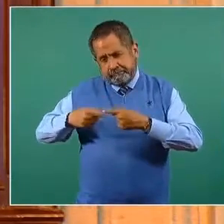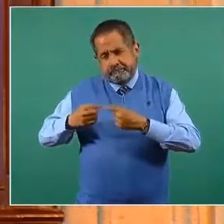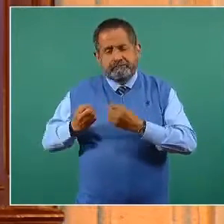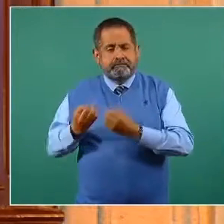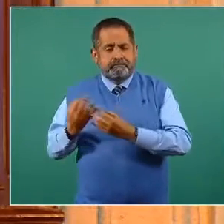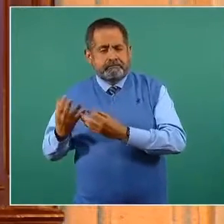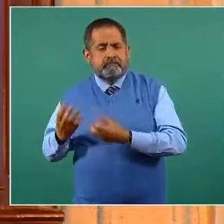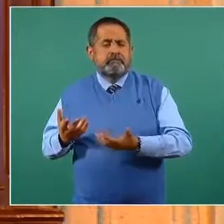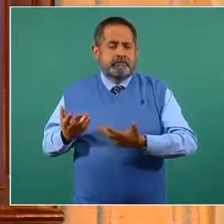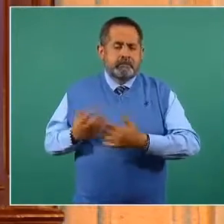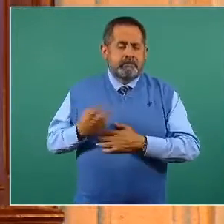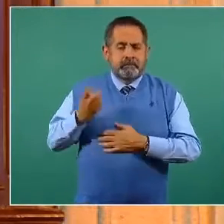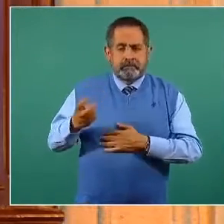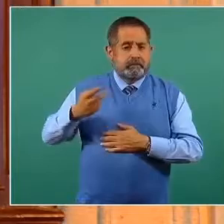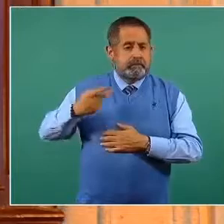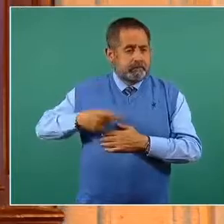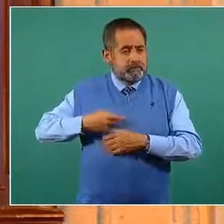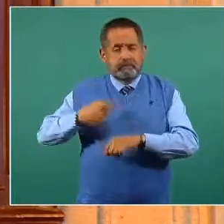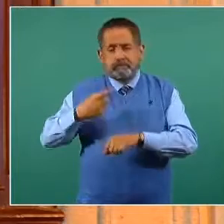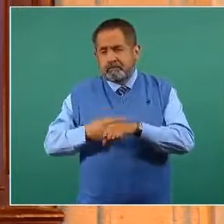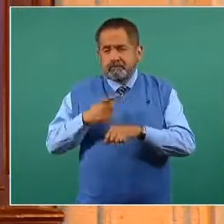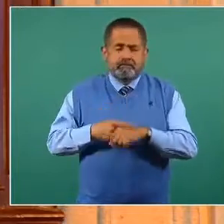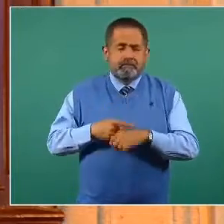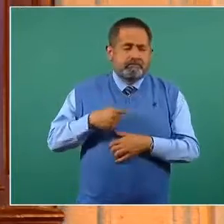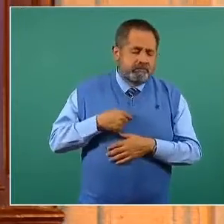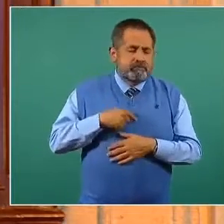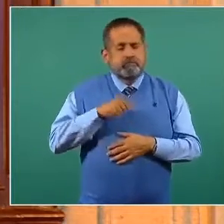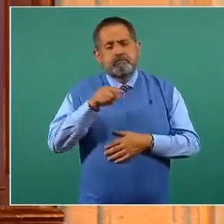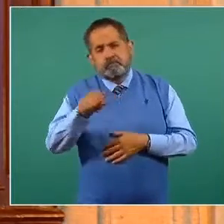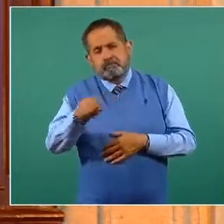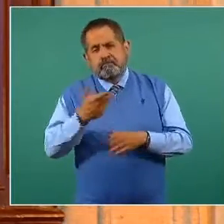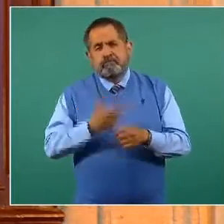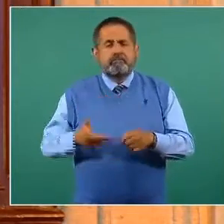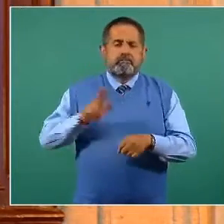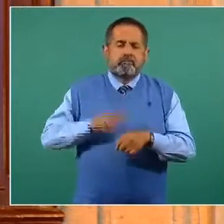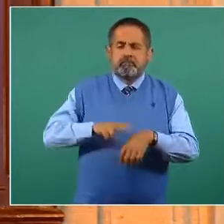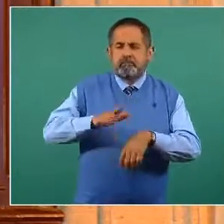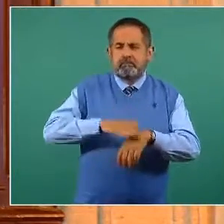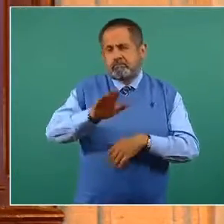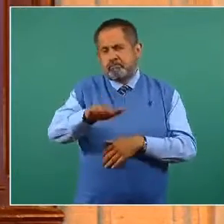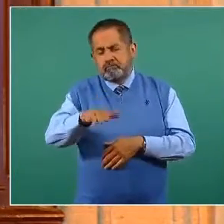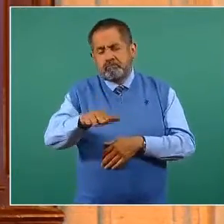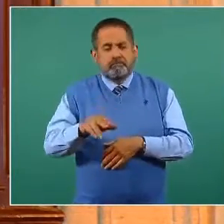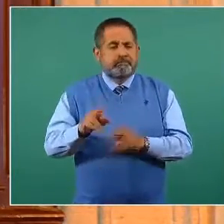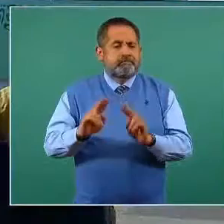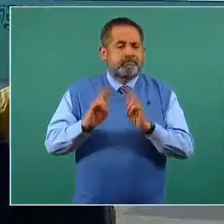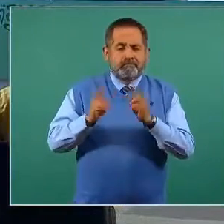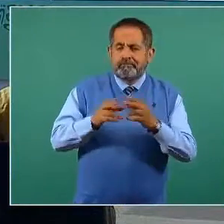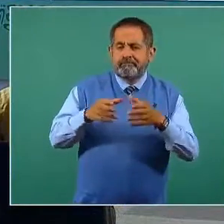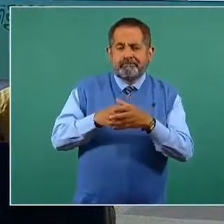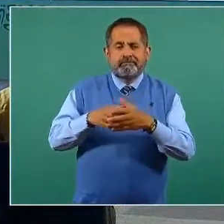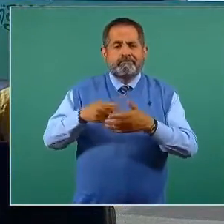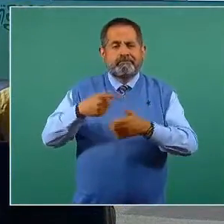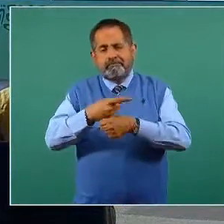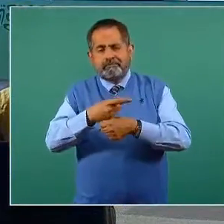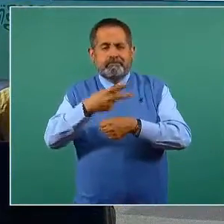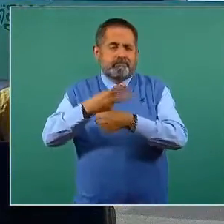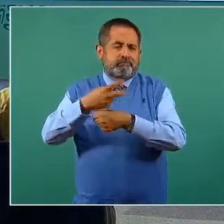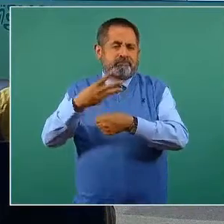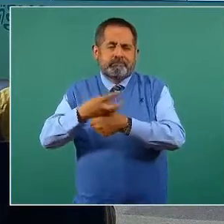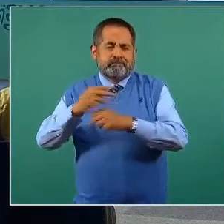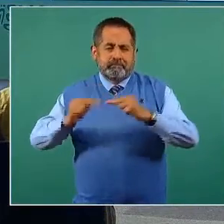persona presenta signos y síntomas y acude a demandar atención médica, ya sea una unidad de primer, segundo, tercer nivel, y